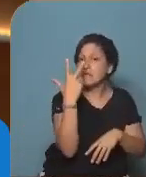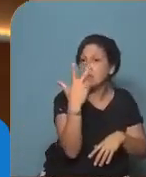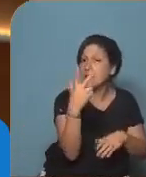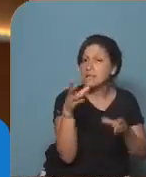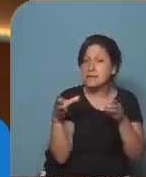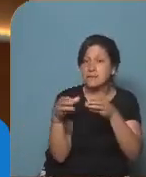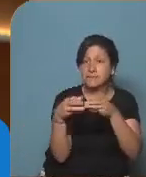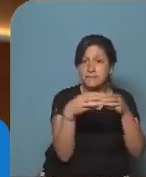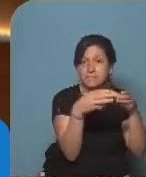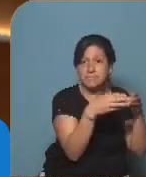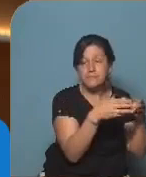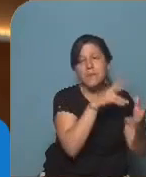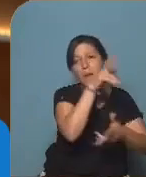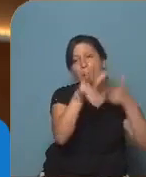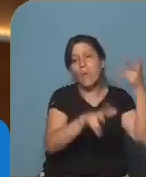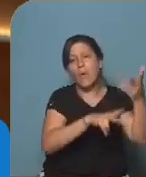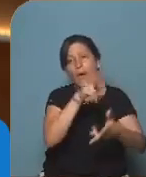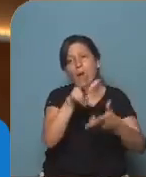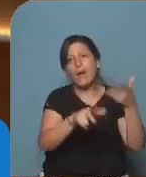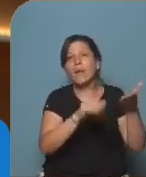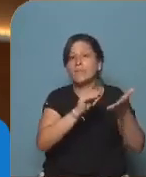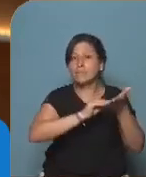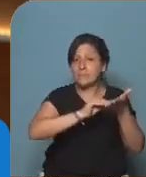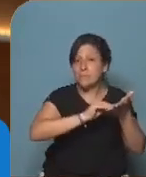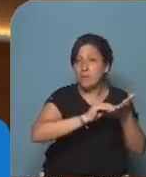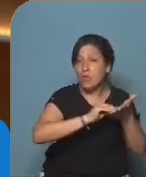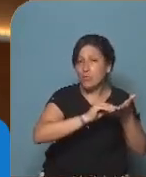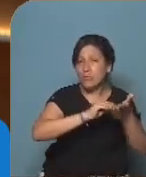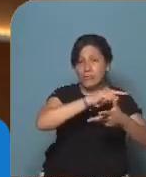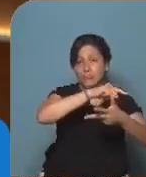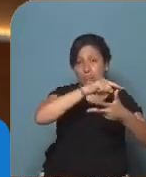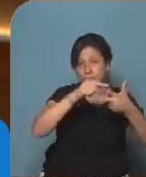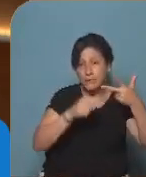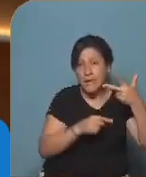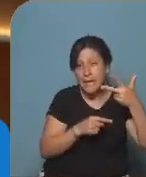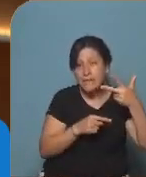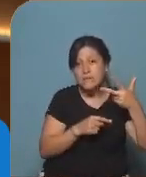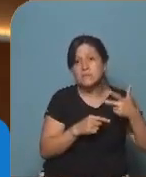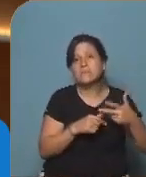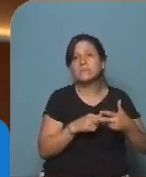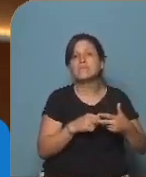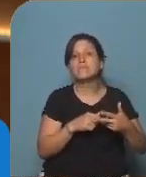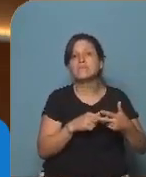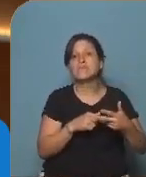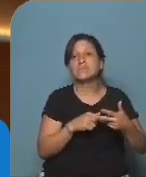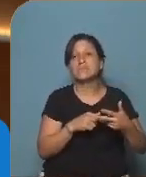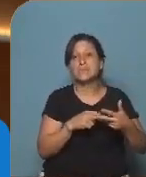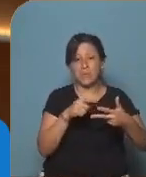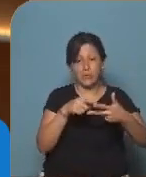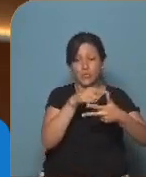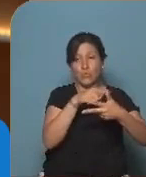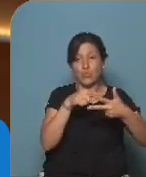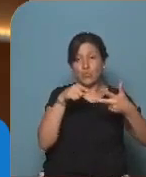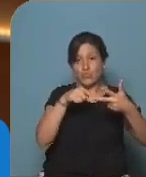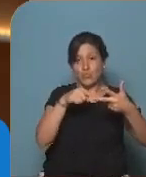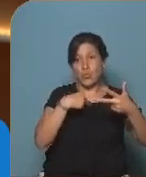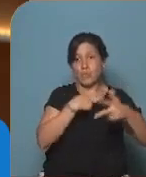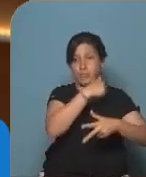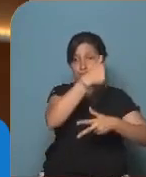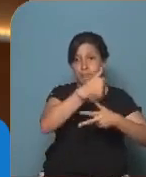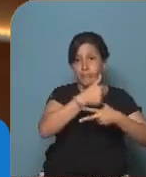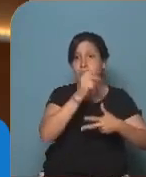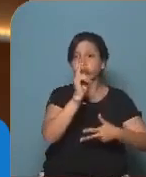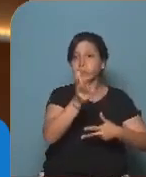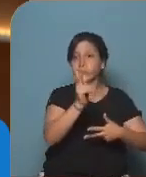Va a hablar el doctor Kovadlov, va a hablar el doctor Sapsay, y desde Usina de Justicia voy a hablar yo precisamente